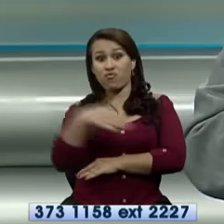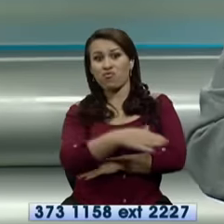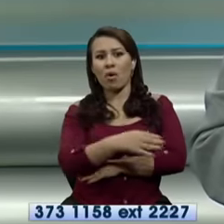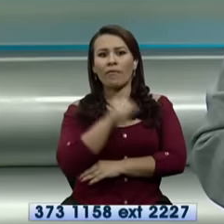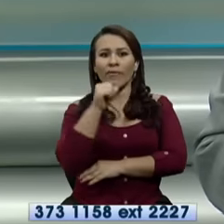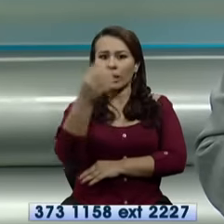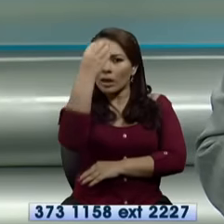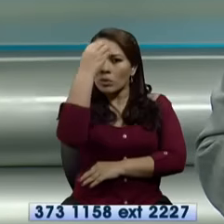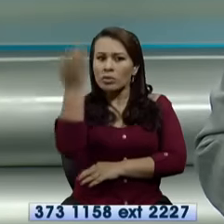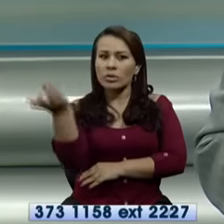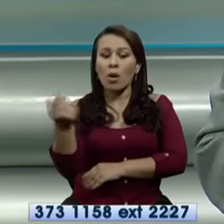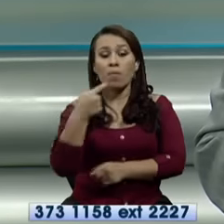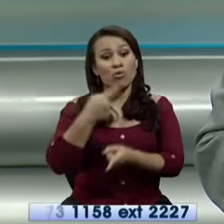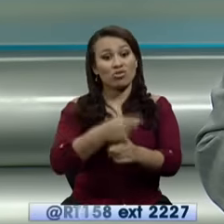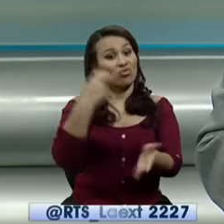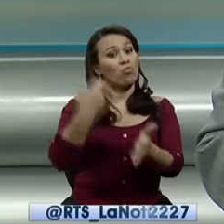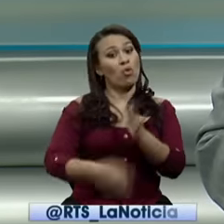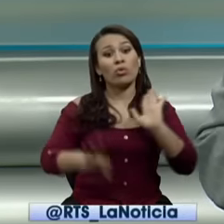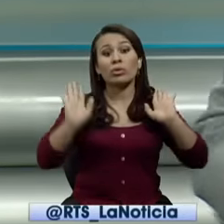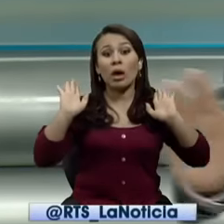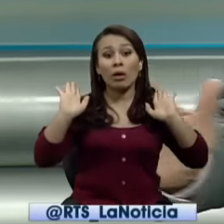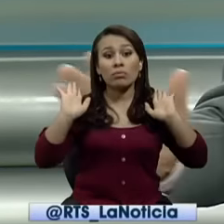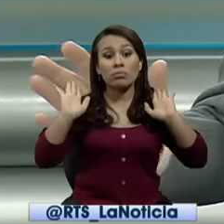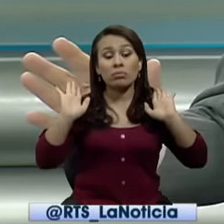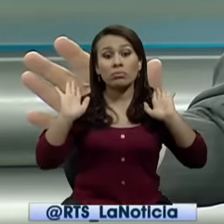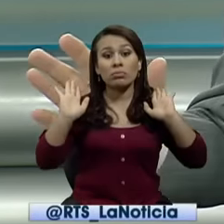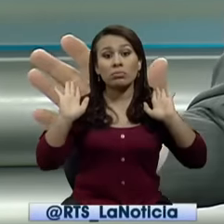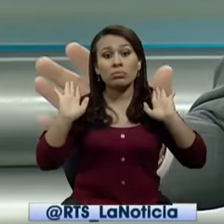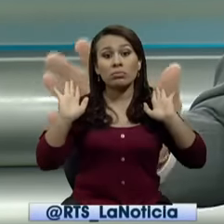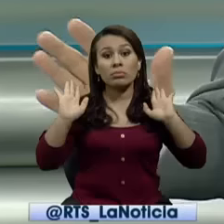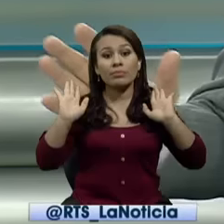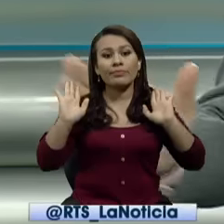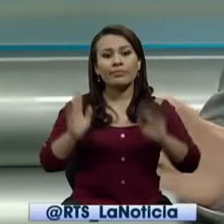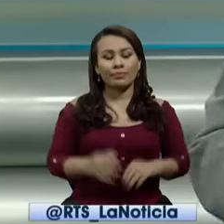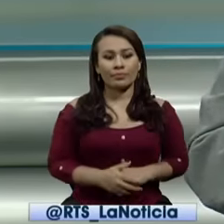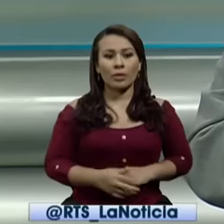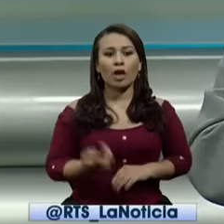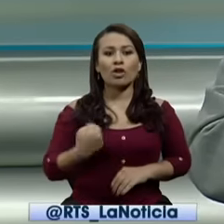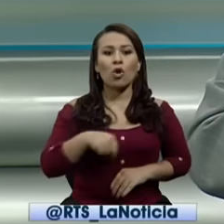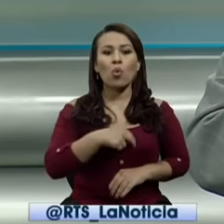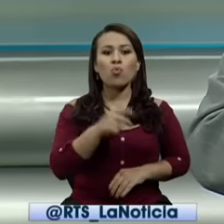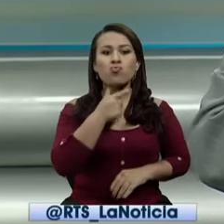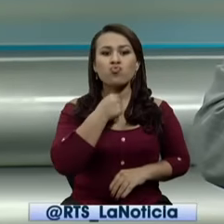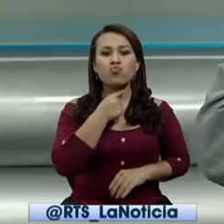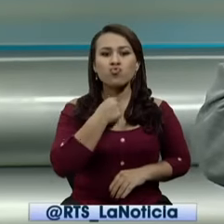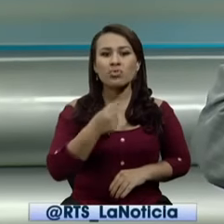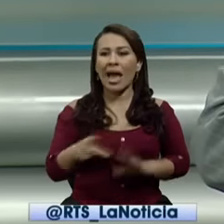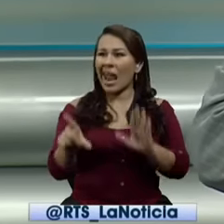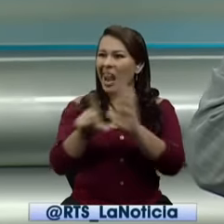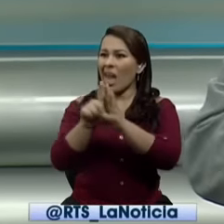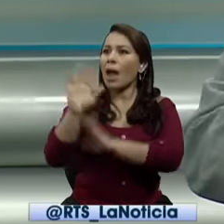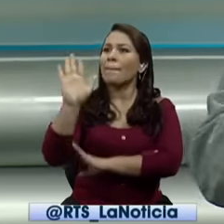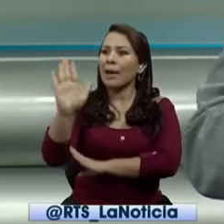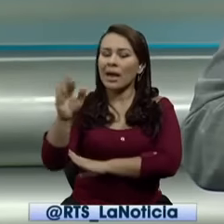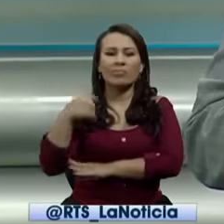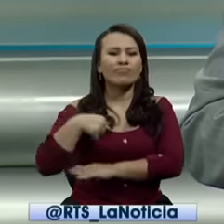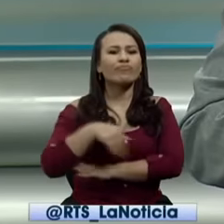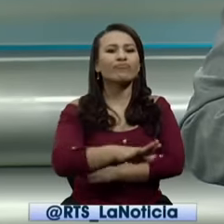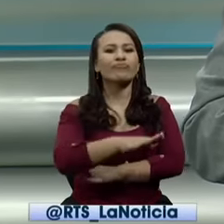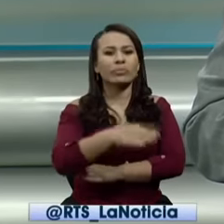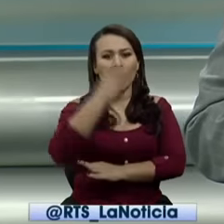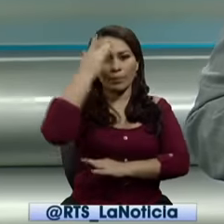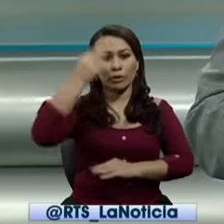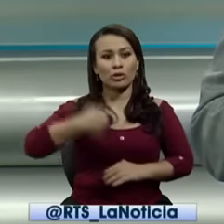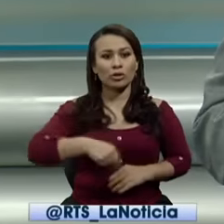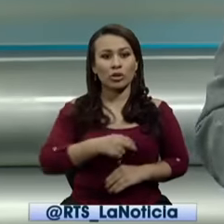donde nos da la gana Eh y además nos gusta infringir toda ley porque tenemos